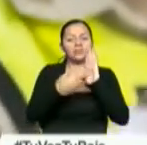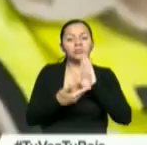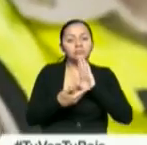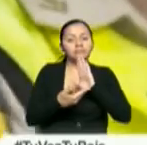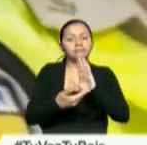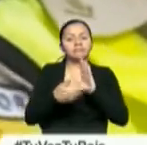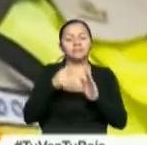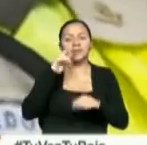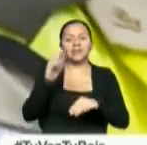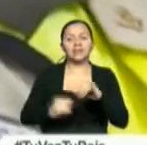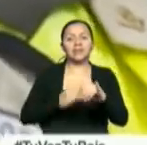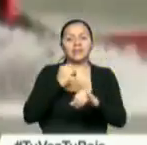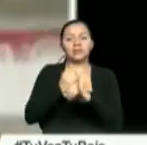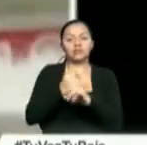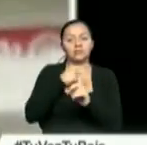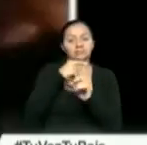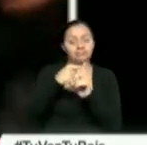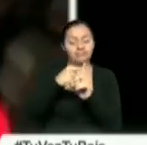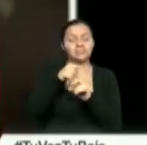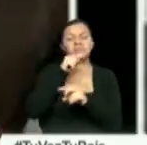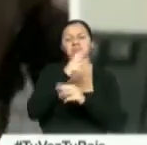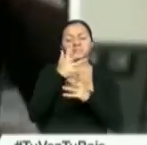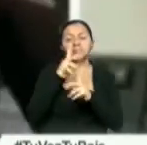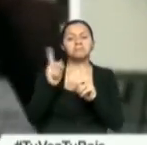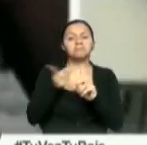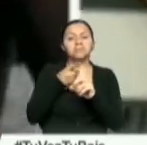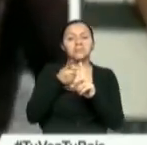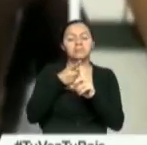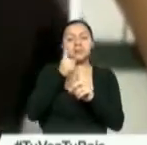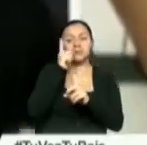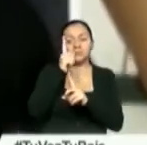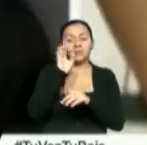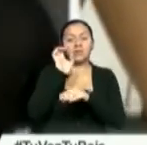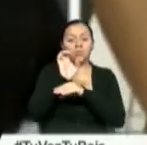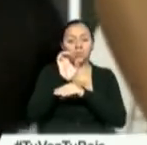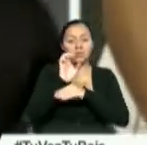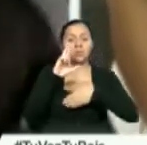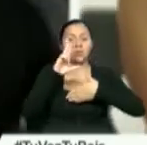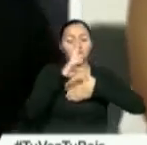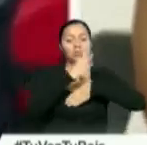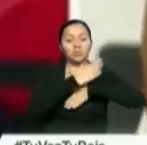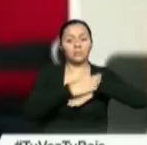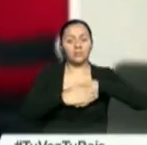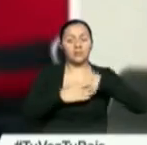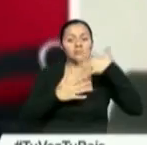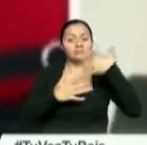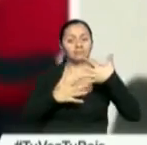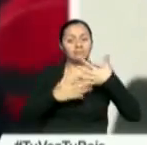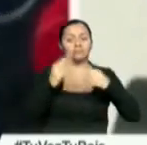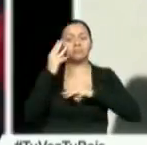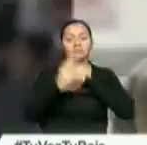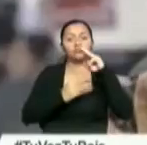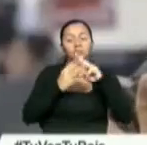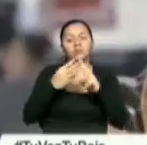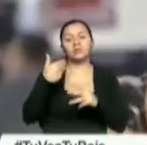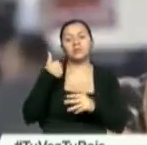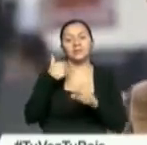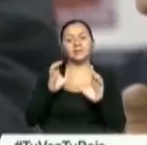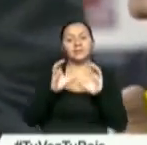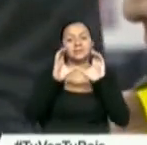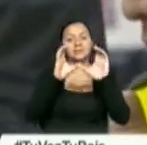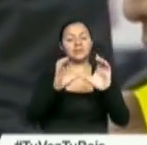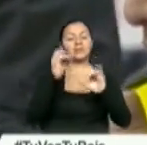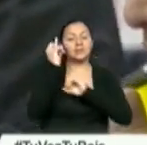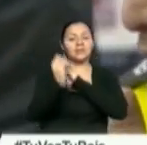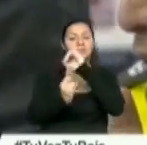seguir a escala internacional por es el primer y único país en américa y el quinto en el mundo en contar con la certificación internacional